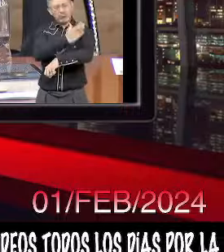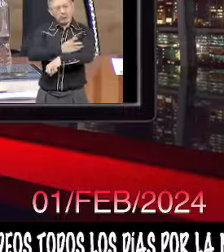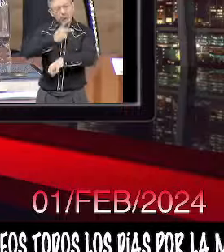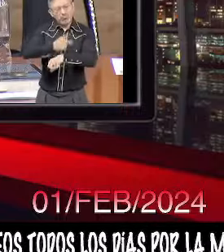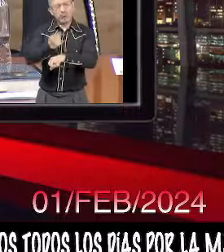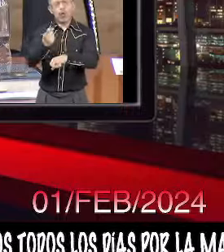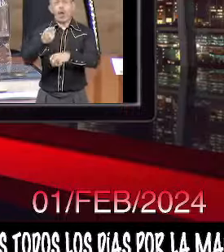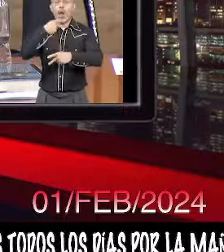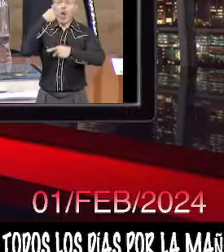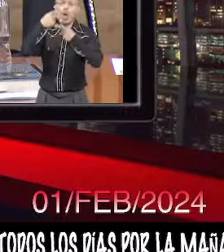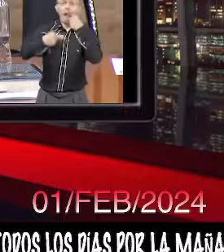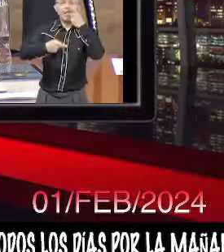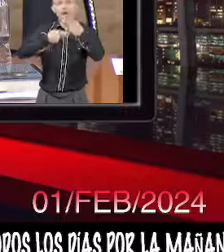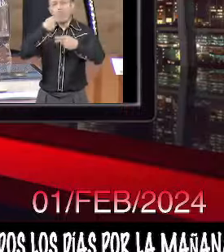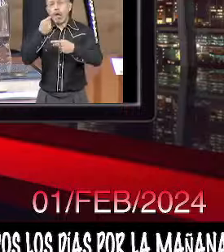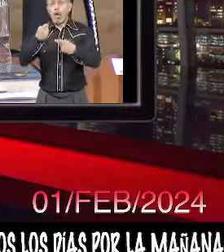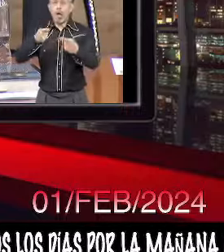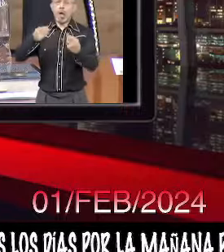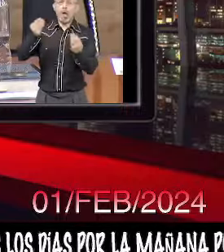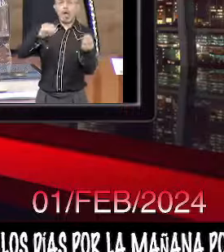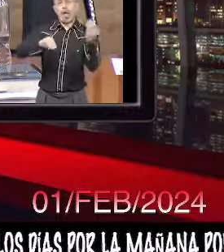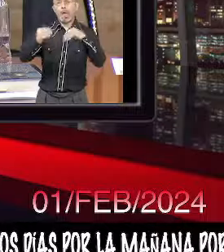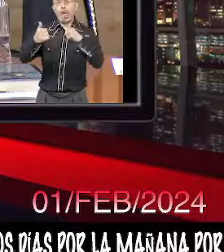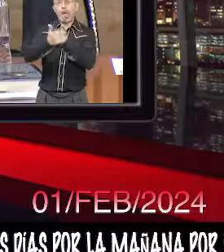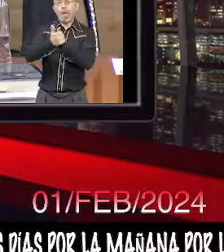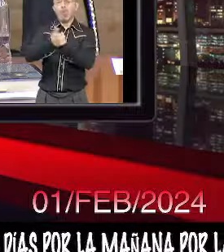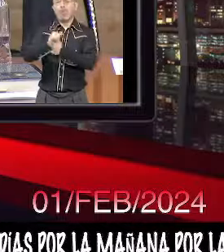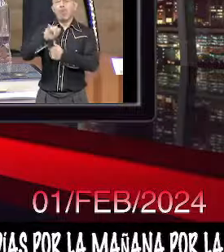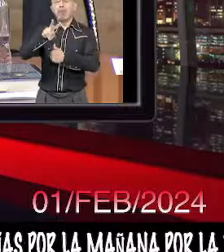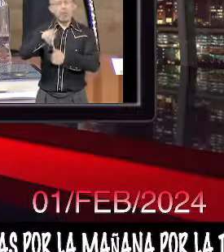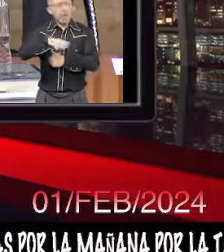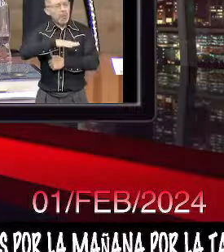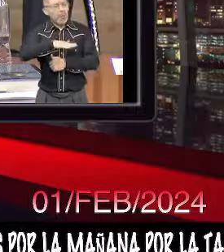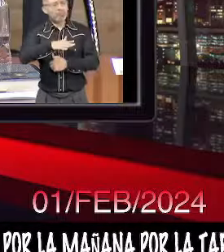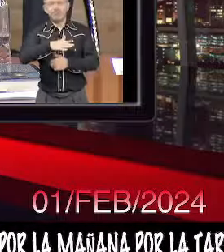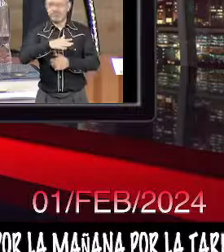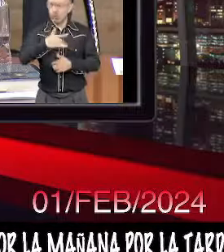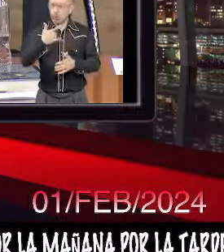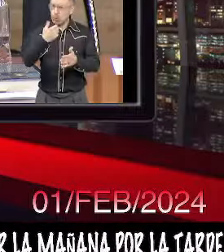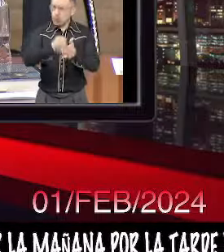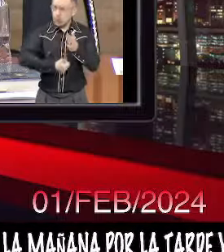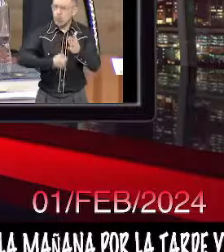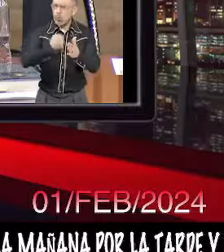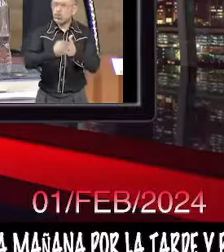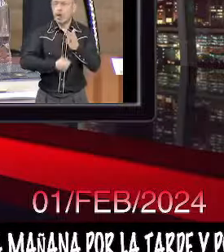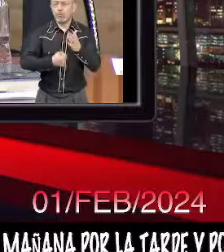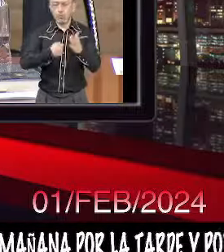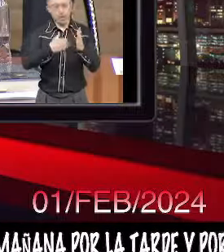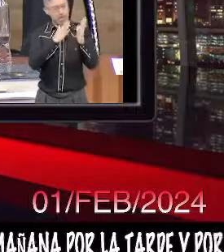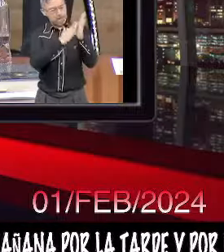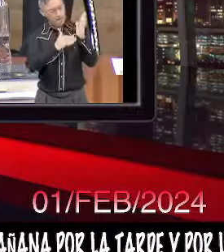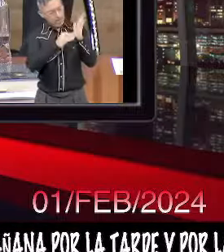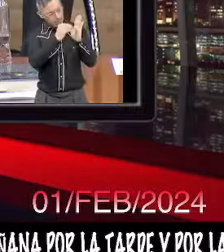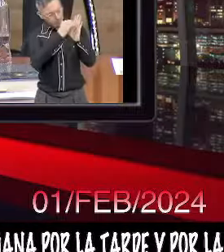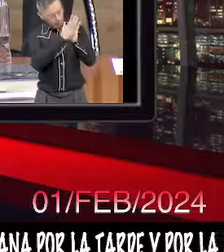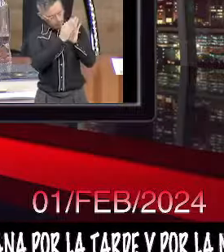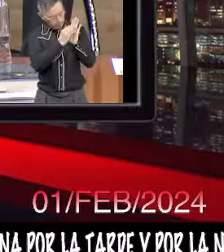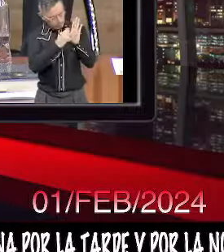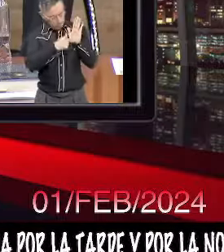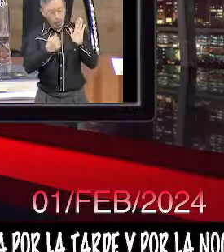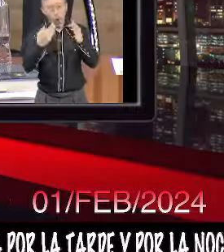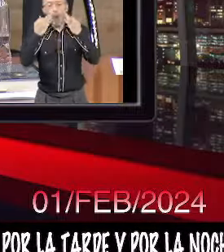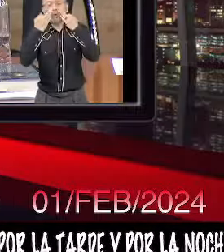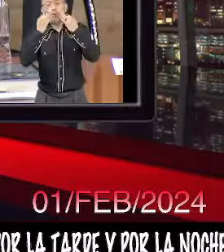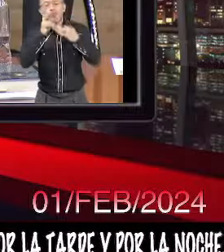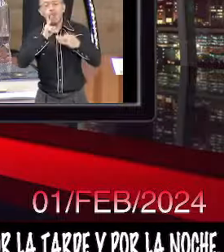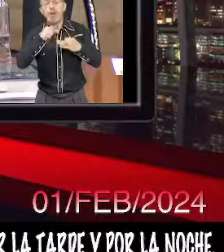costado vidas a nuestro pueblo. Así es que en el papel y en los hechos nosotros lucharemos por la igualdad plena entre todos